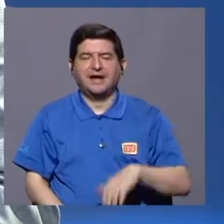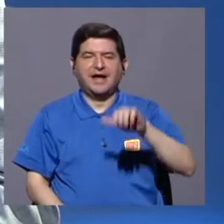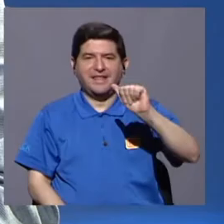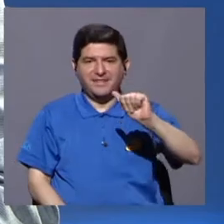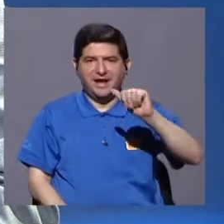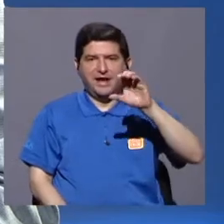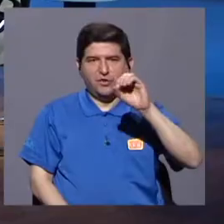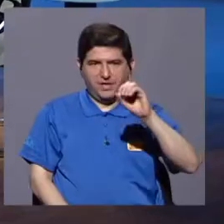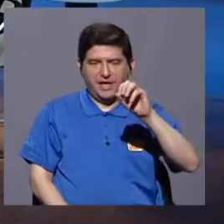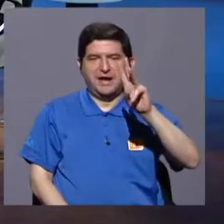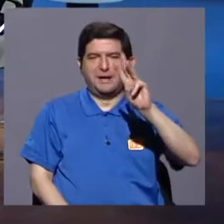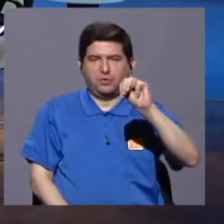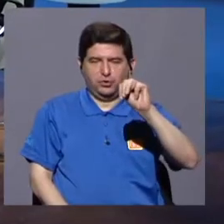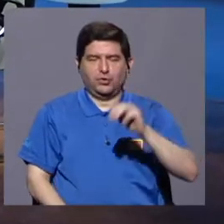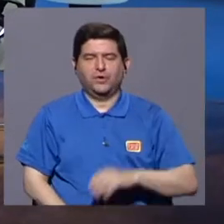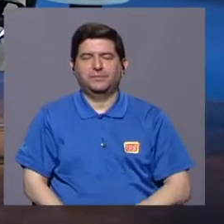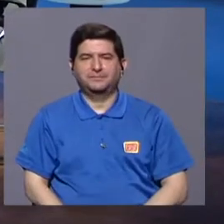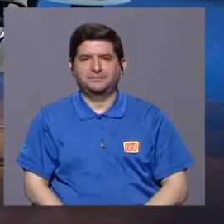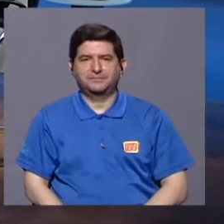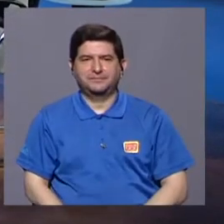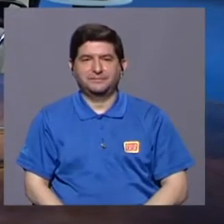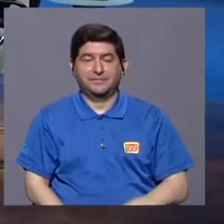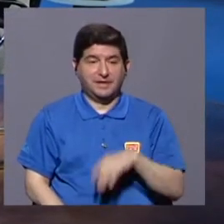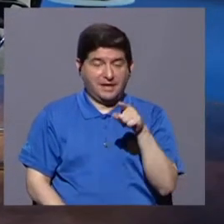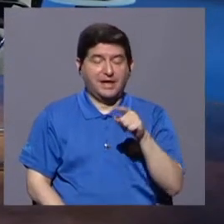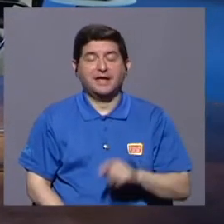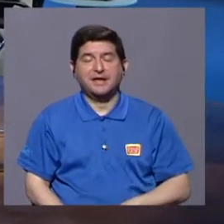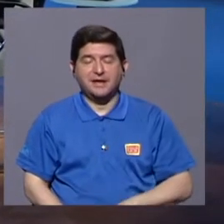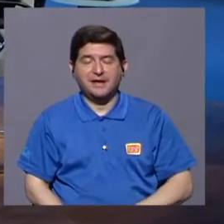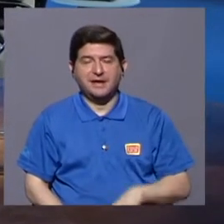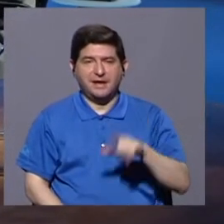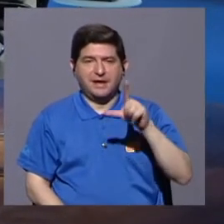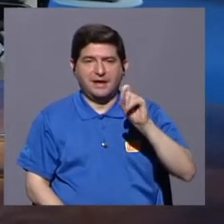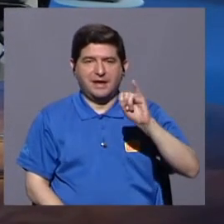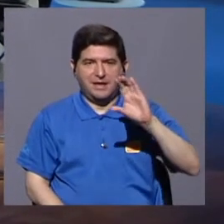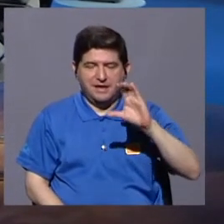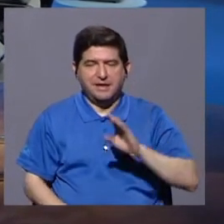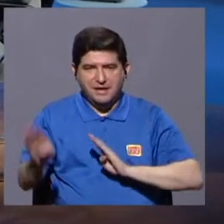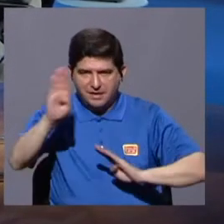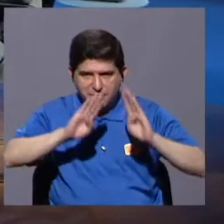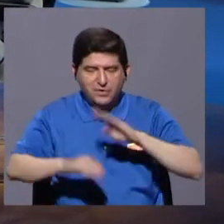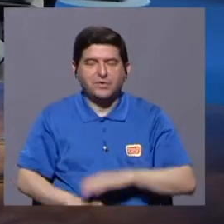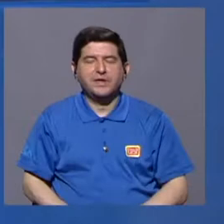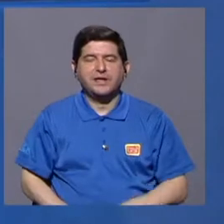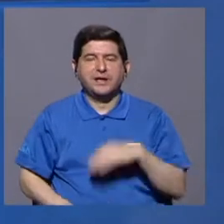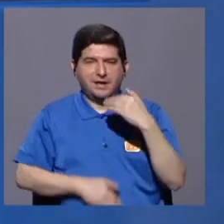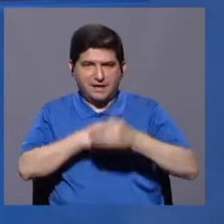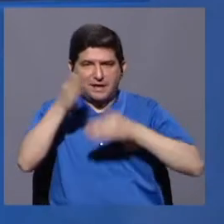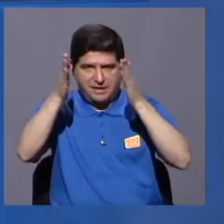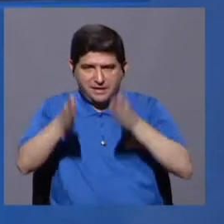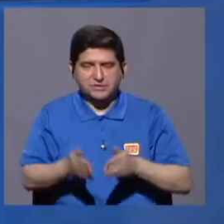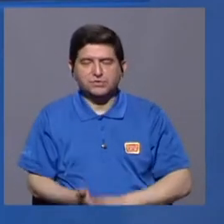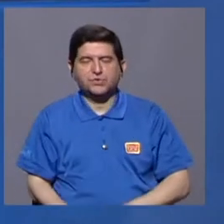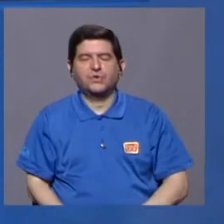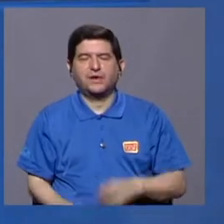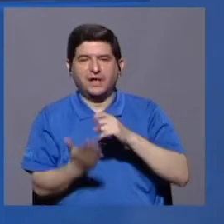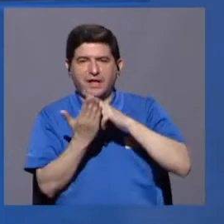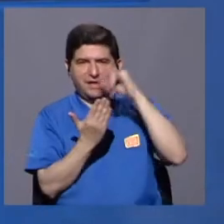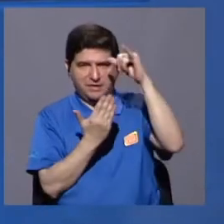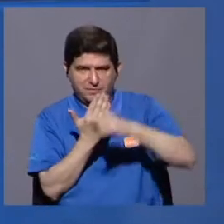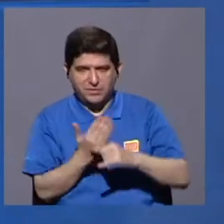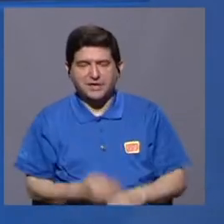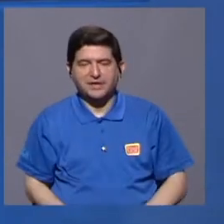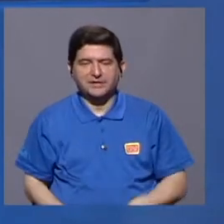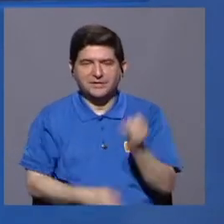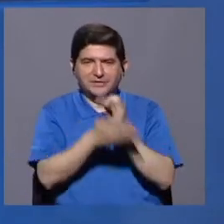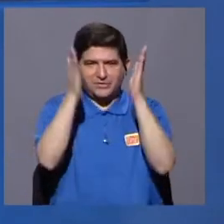Orellana Mondol, licenciada en biología, además es gestora de proyectos, artista y